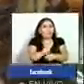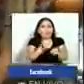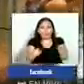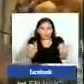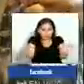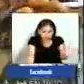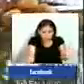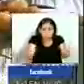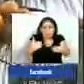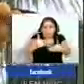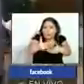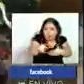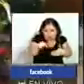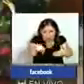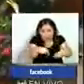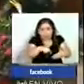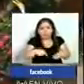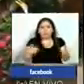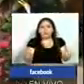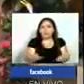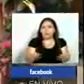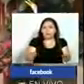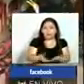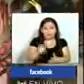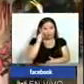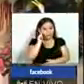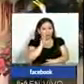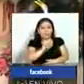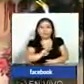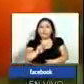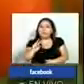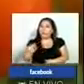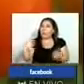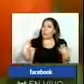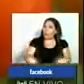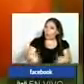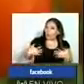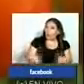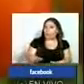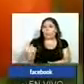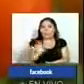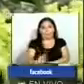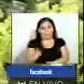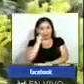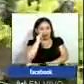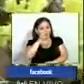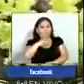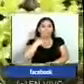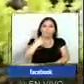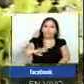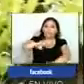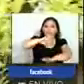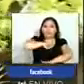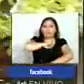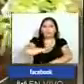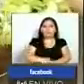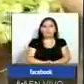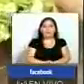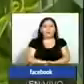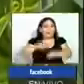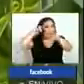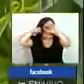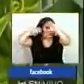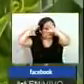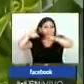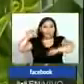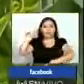espacio Reducido Y los resultados Nombre Son más que satisfactorios Con imágenes De